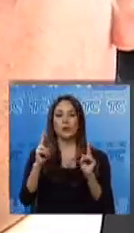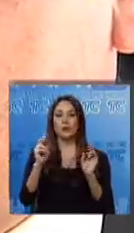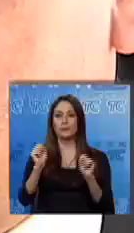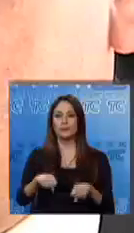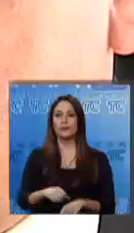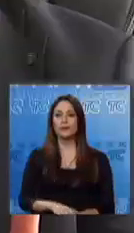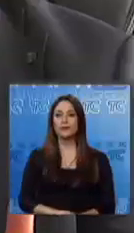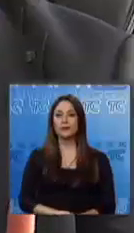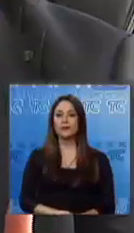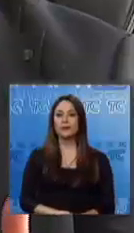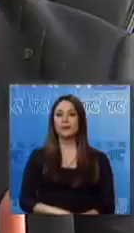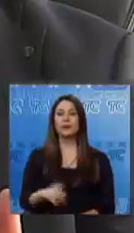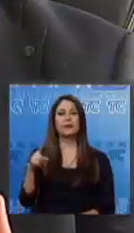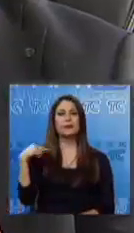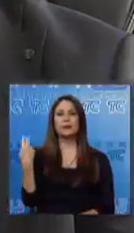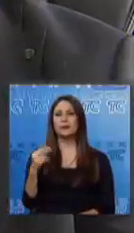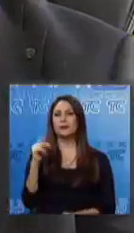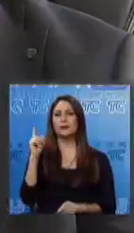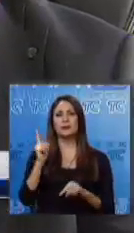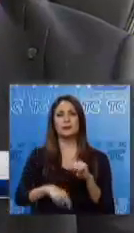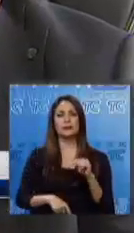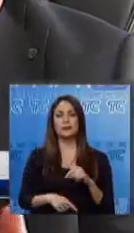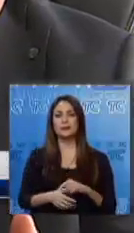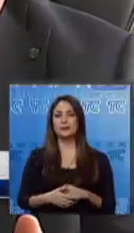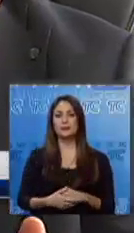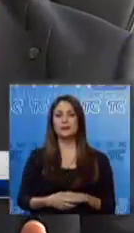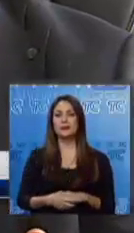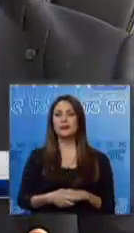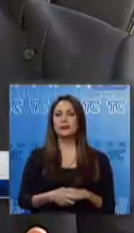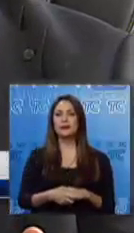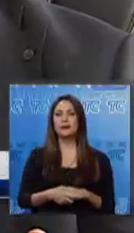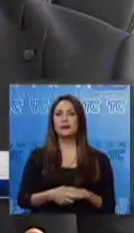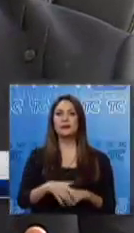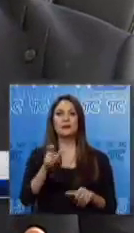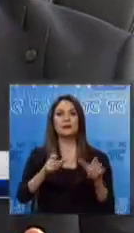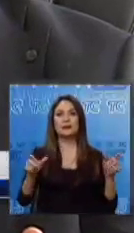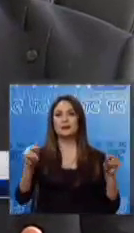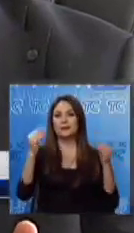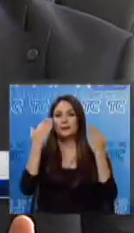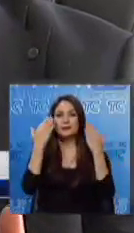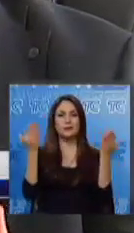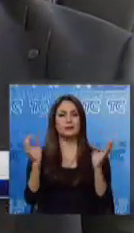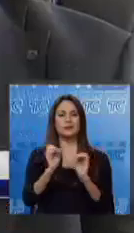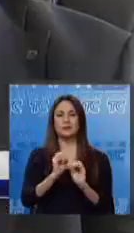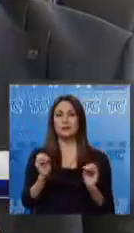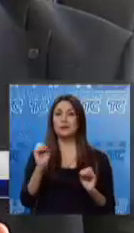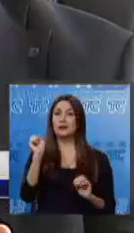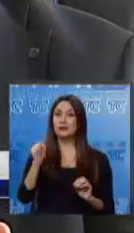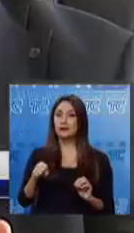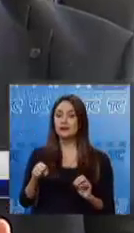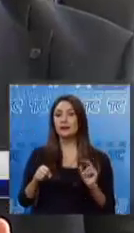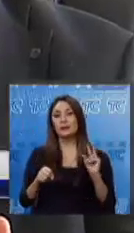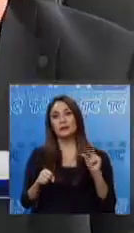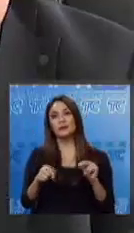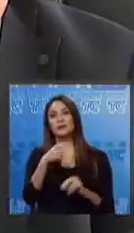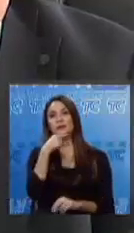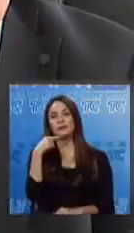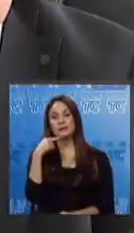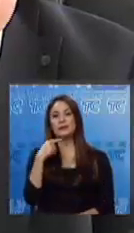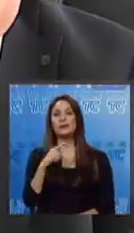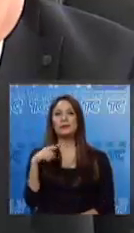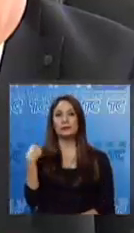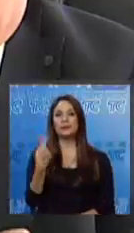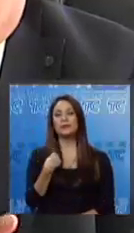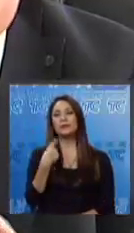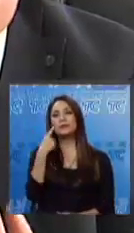No podemos programar ciertas cosas ya que la gente no sabe exactamente si habrá o no habrá feriado. Nos afecta